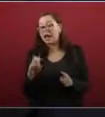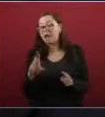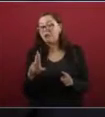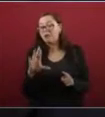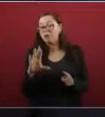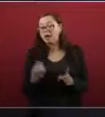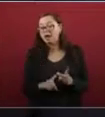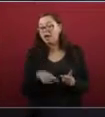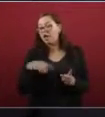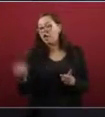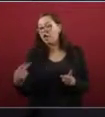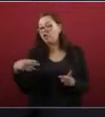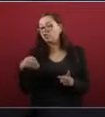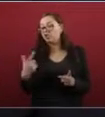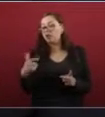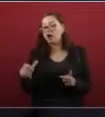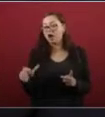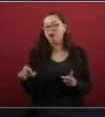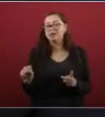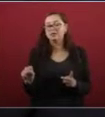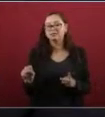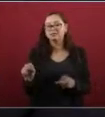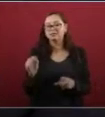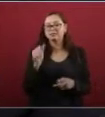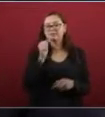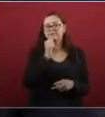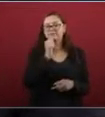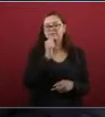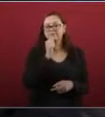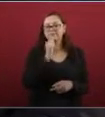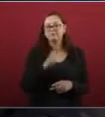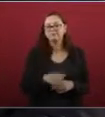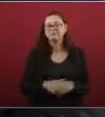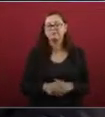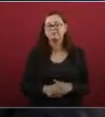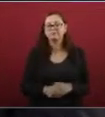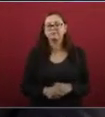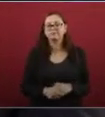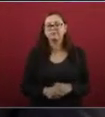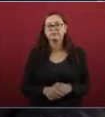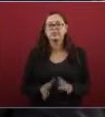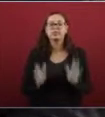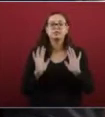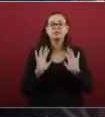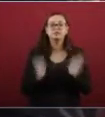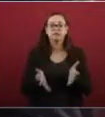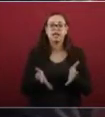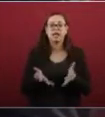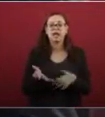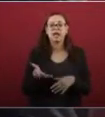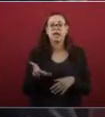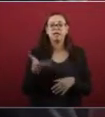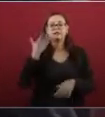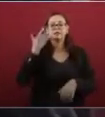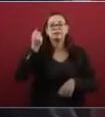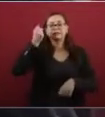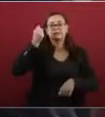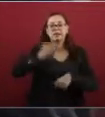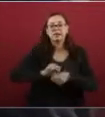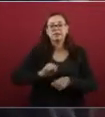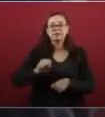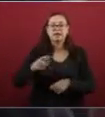nogales entonces ya tiene instrucciones la secretaria de economía